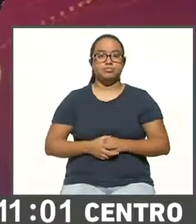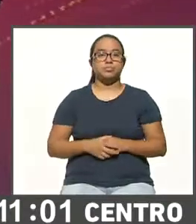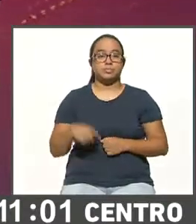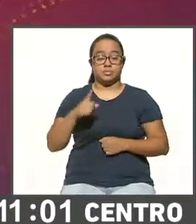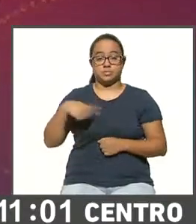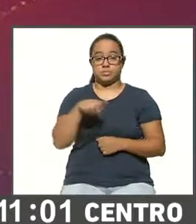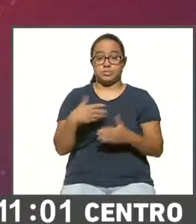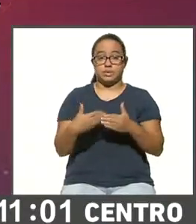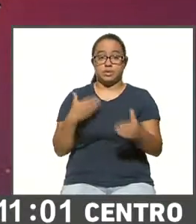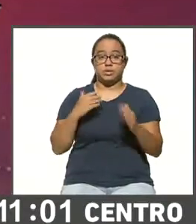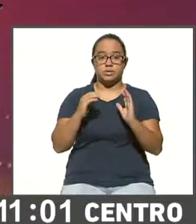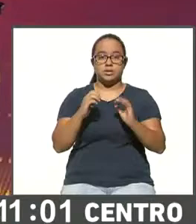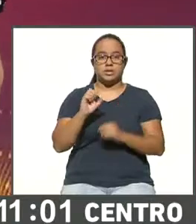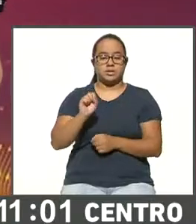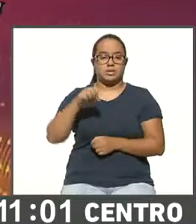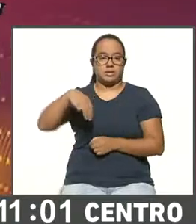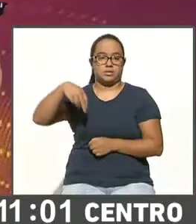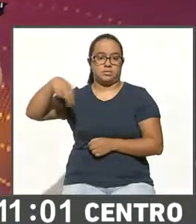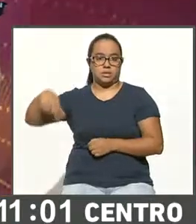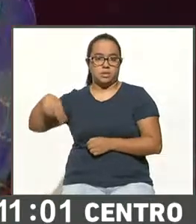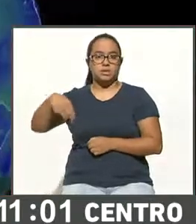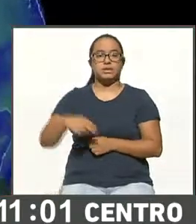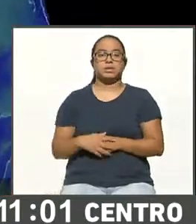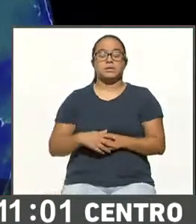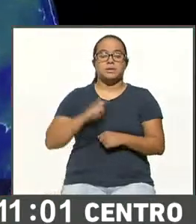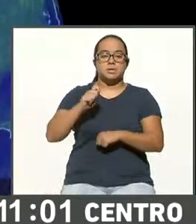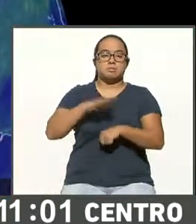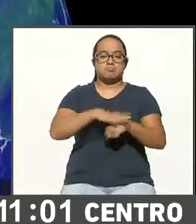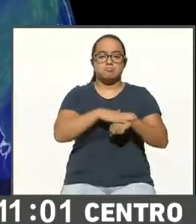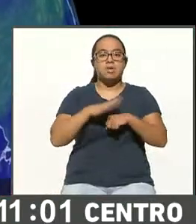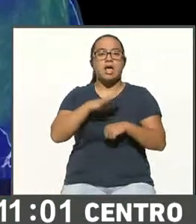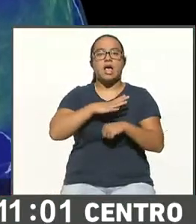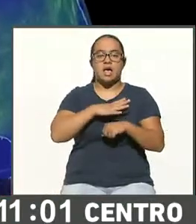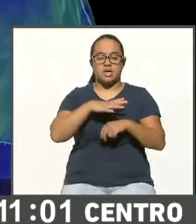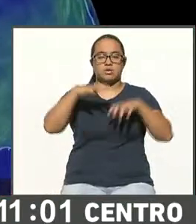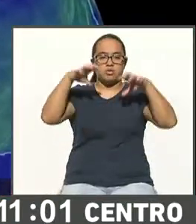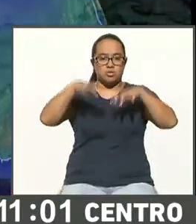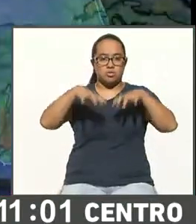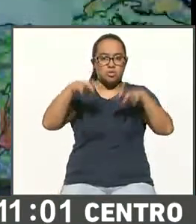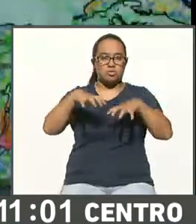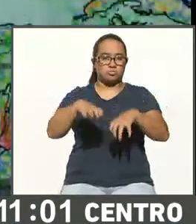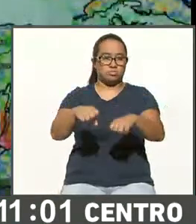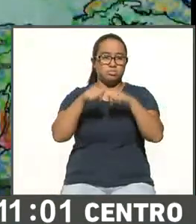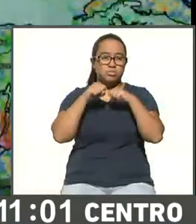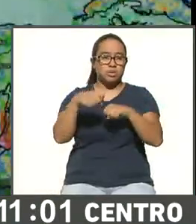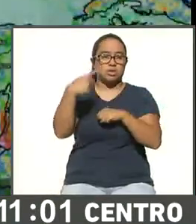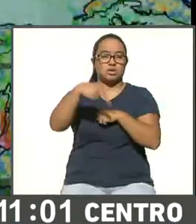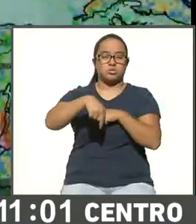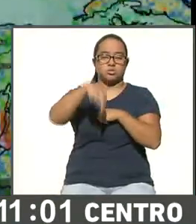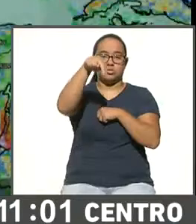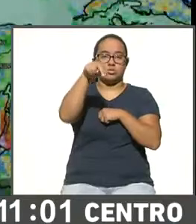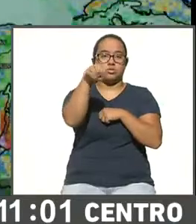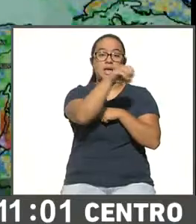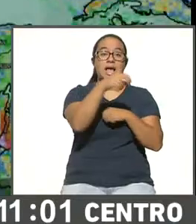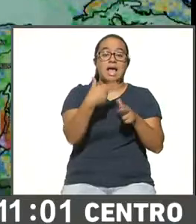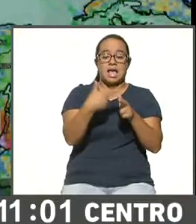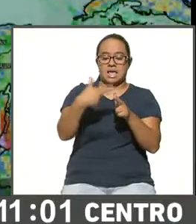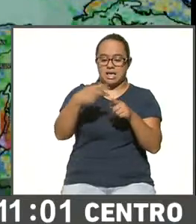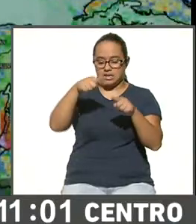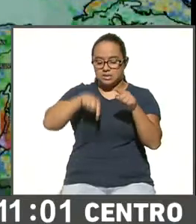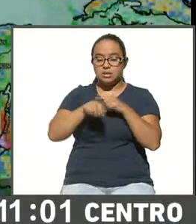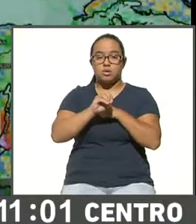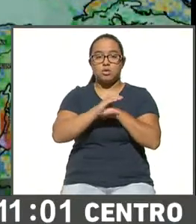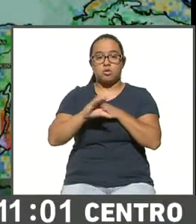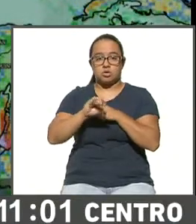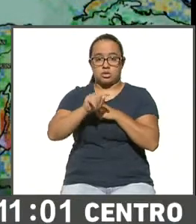tome sus previsiones, el Servicio Meteorológico Nacional pronostica chubascos y lluvias fuertes desde el noroeste hasta el occidente